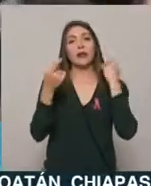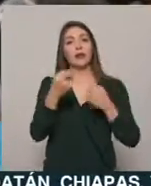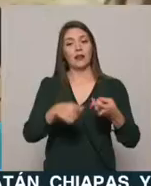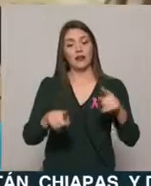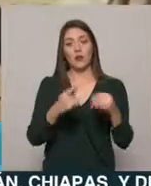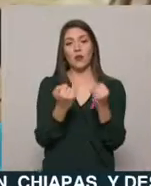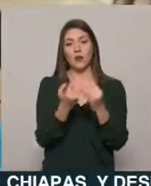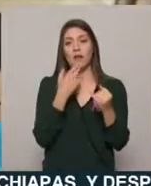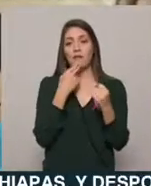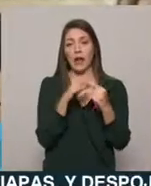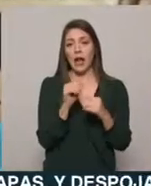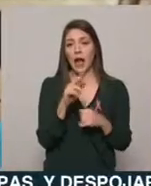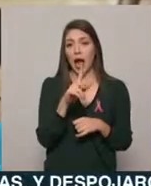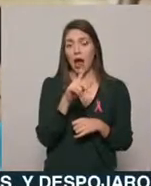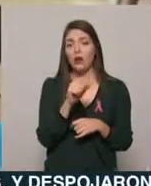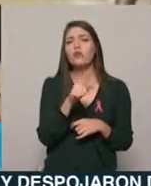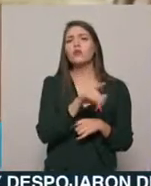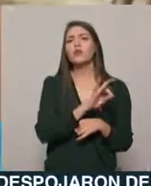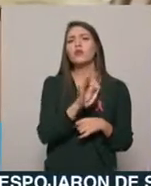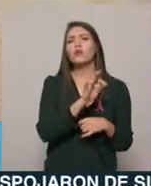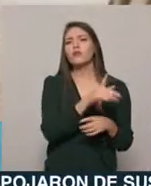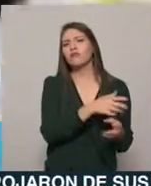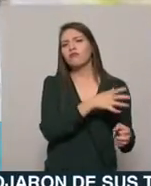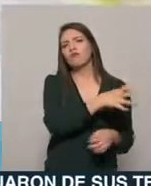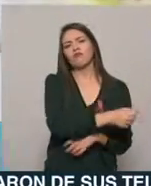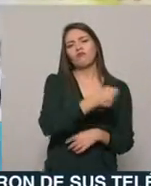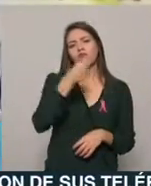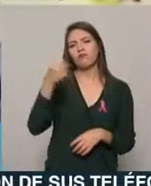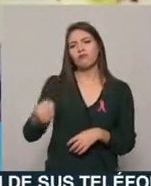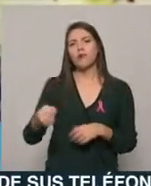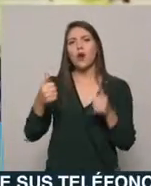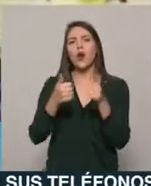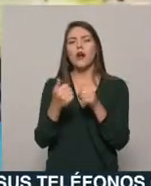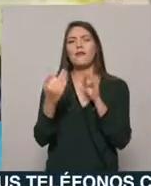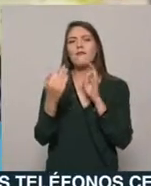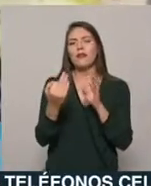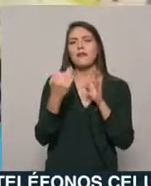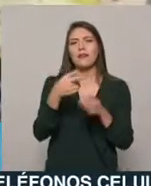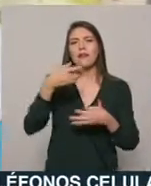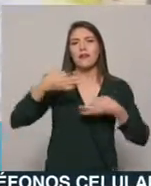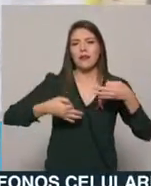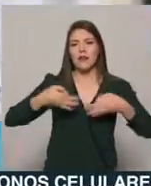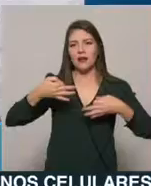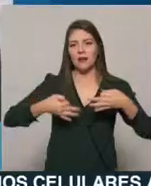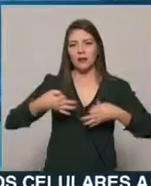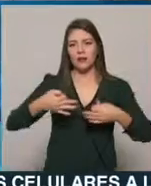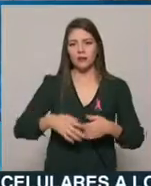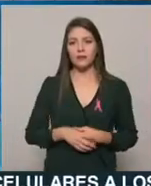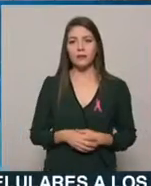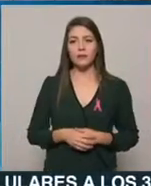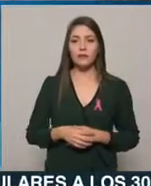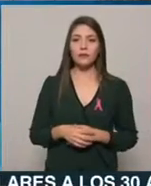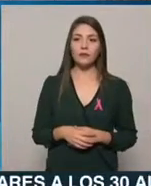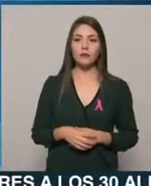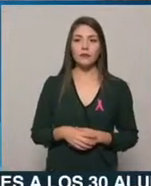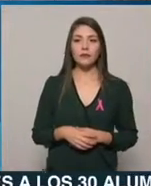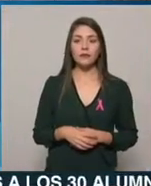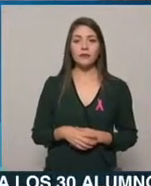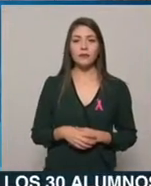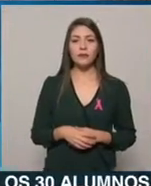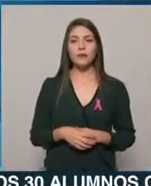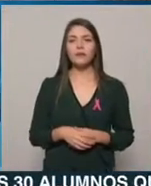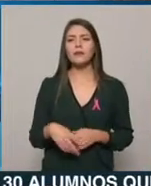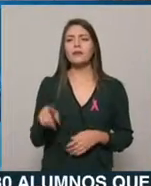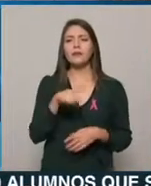Deschamps ante los tribunales. Esto abre la posibilidad a unas nuevas elecciones libres que por lo menos en las últimas 2 décadas no ocurrieron. Se